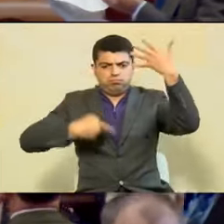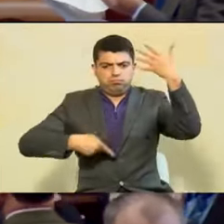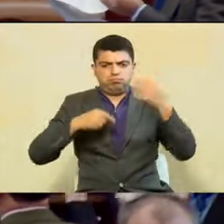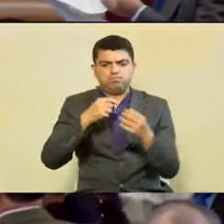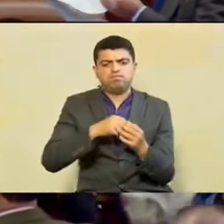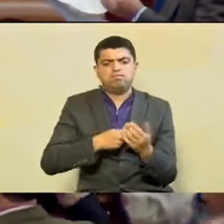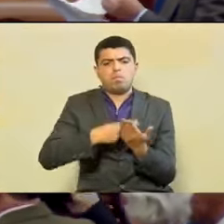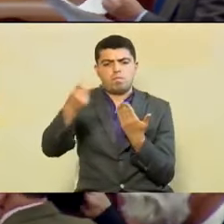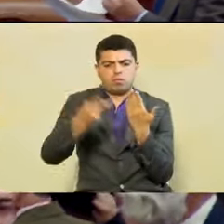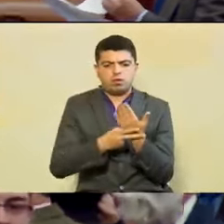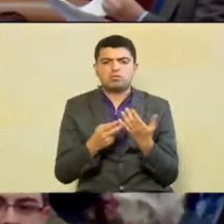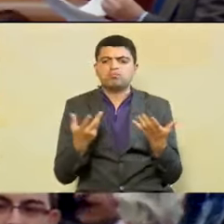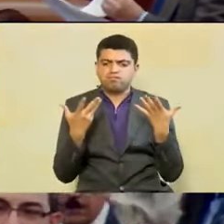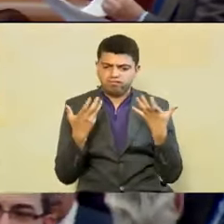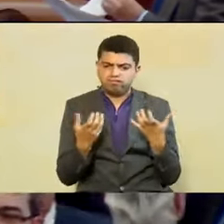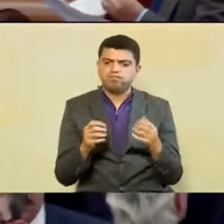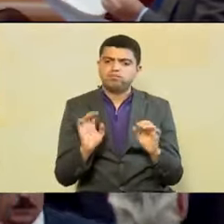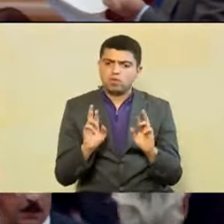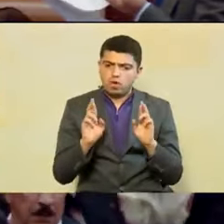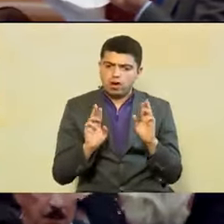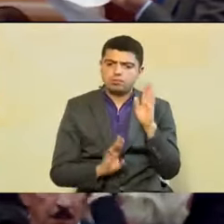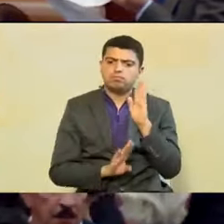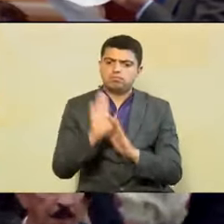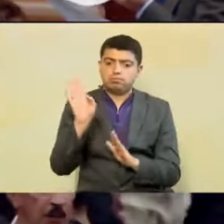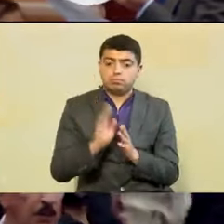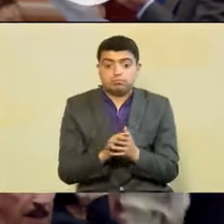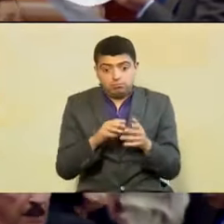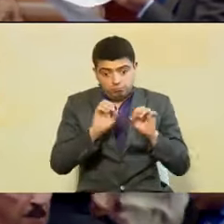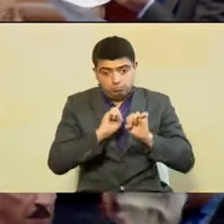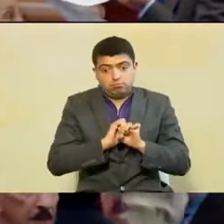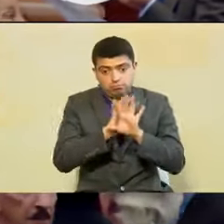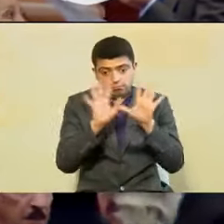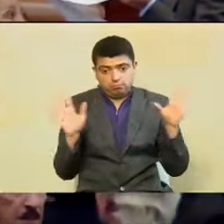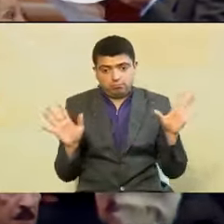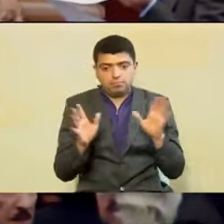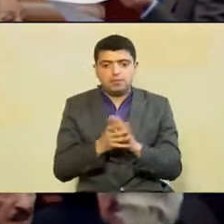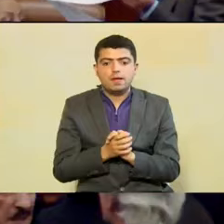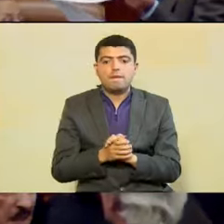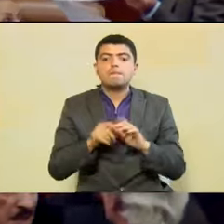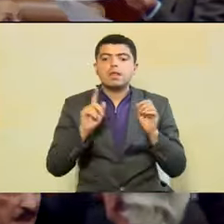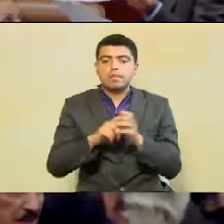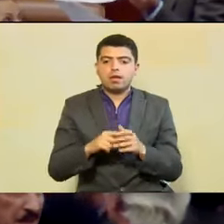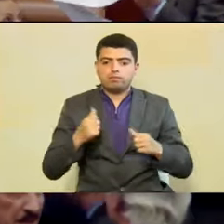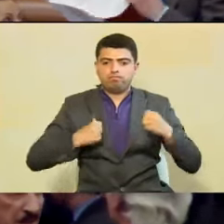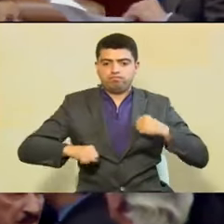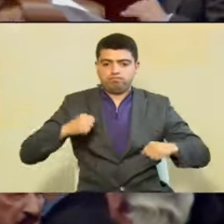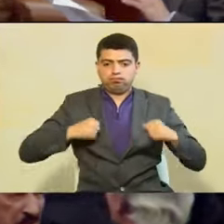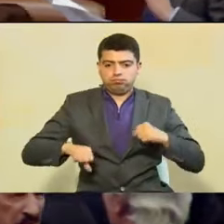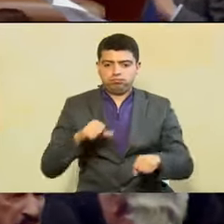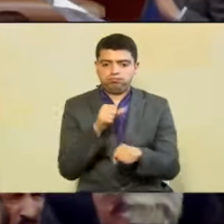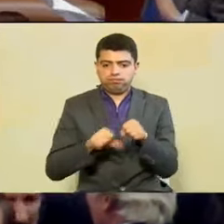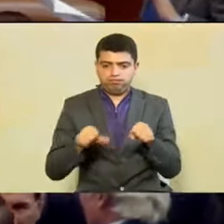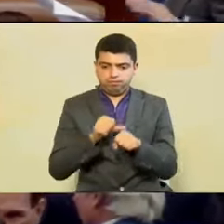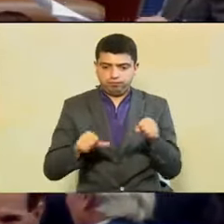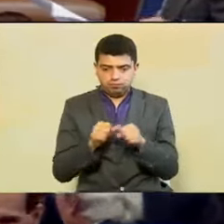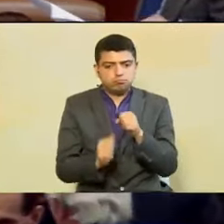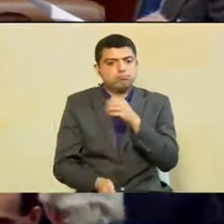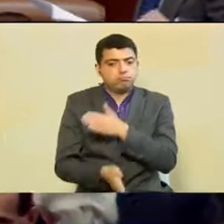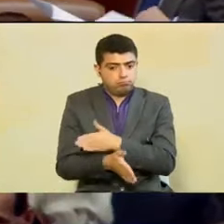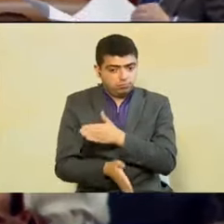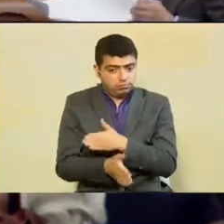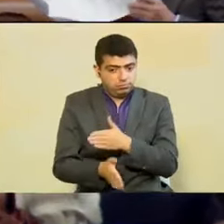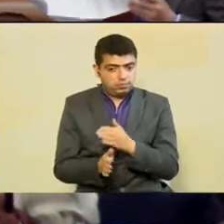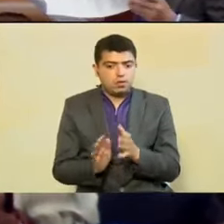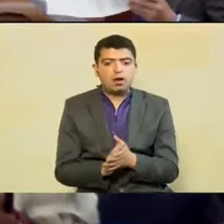aspiraciones de que salgan por supuesto está el de El de cirugías que hay que seguirlo porque